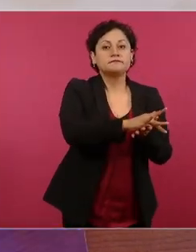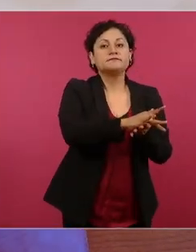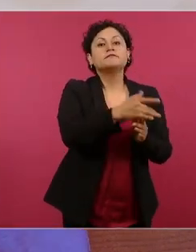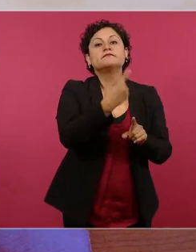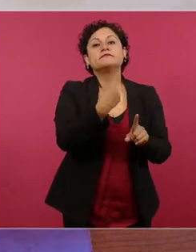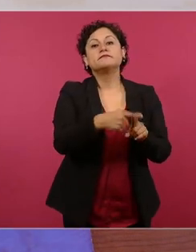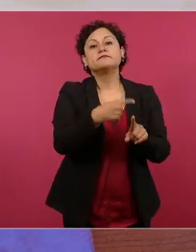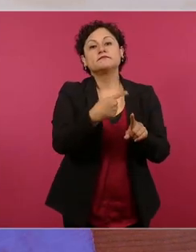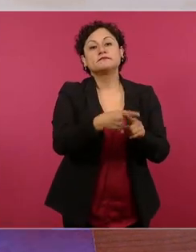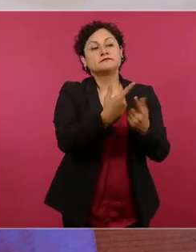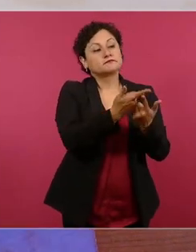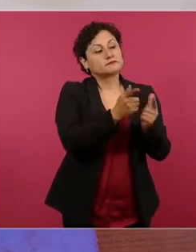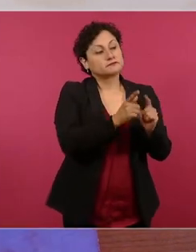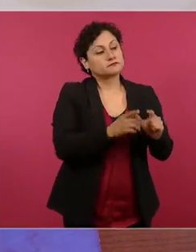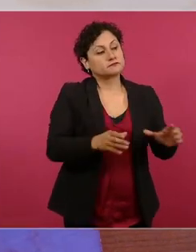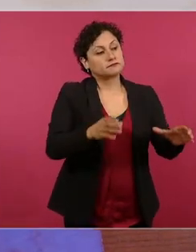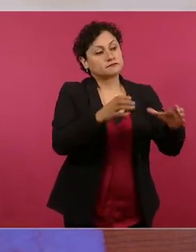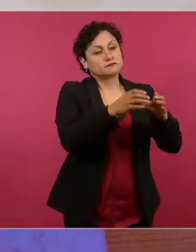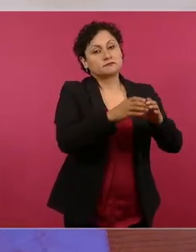el bloque conservador.